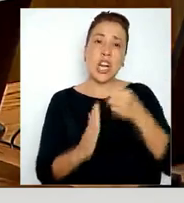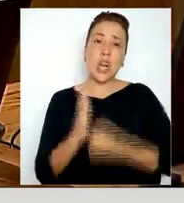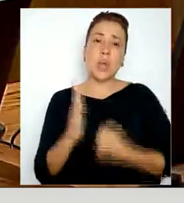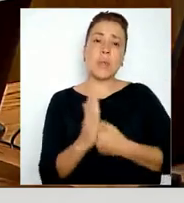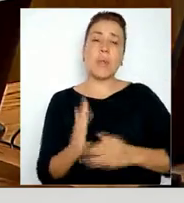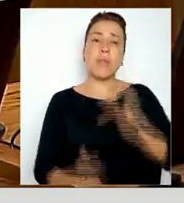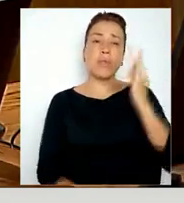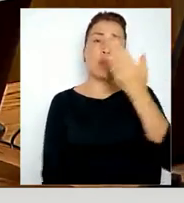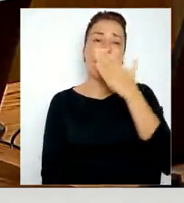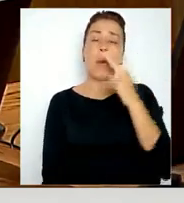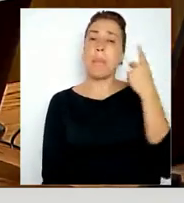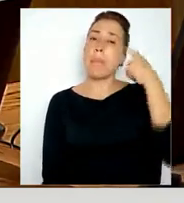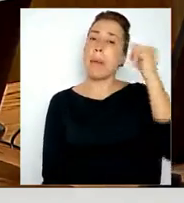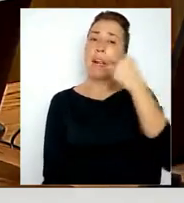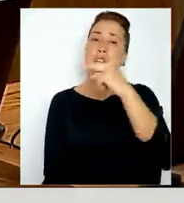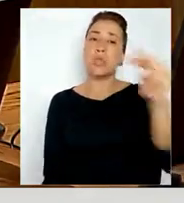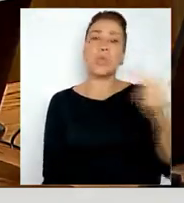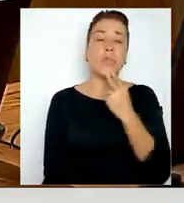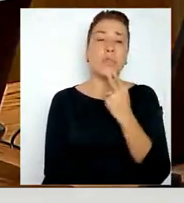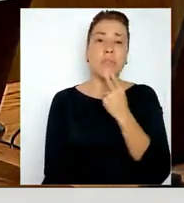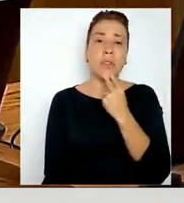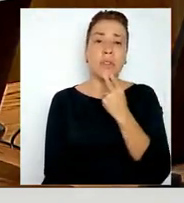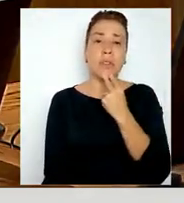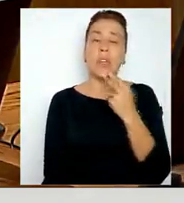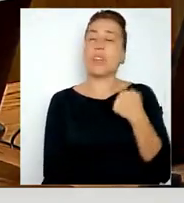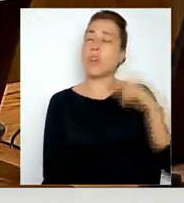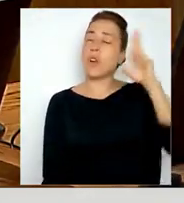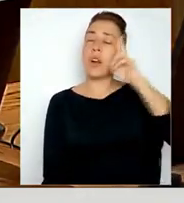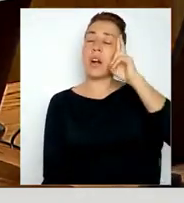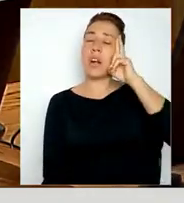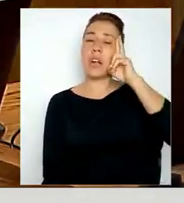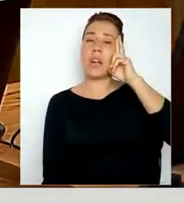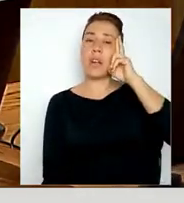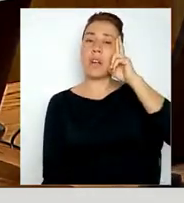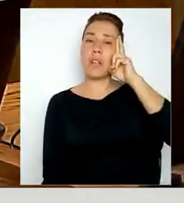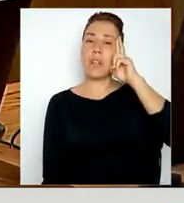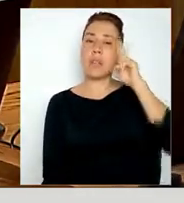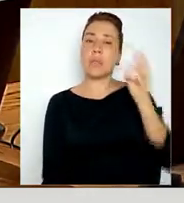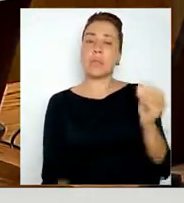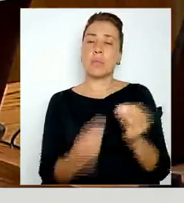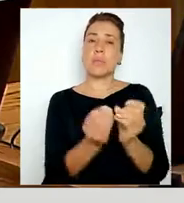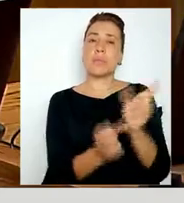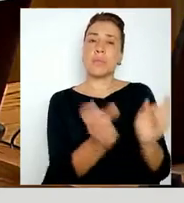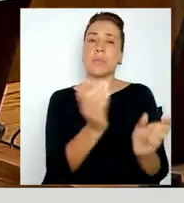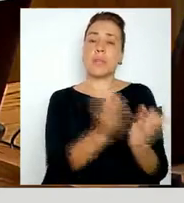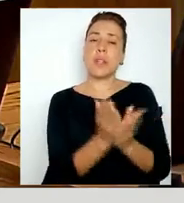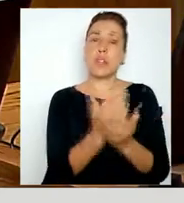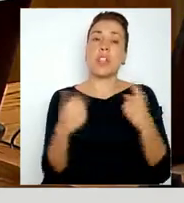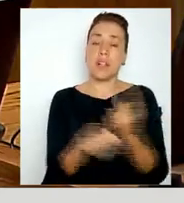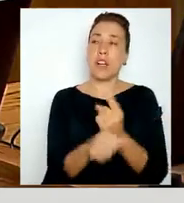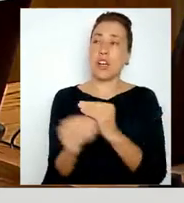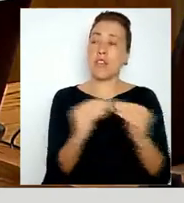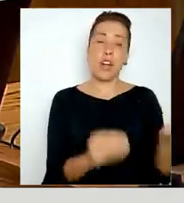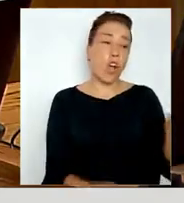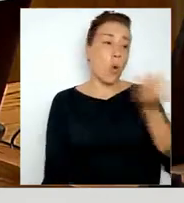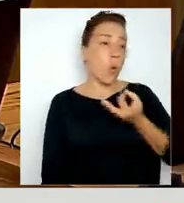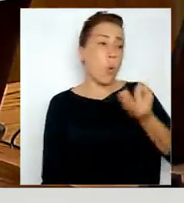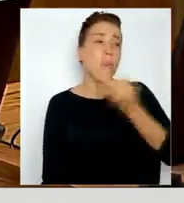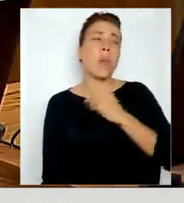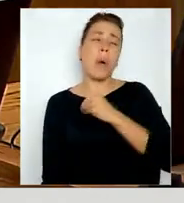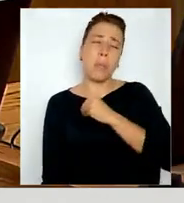vidas me recuerdo de mucho estudiantes con los que he conversado y me han contado con mucha pena y profundo dolor